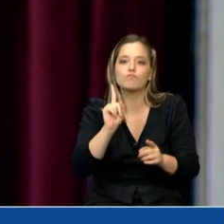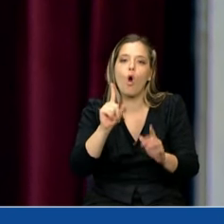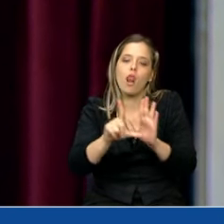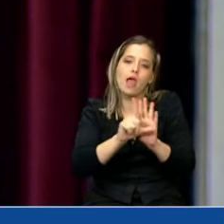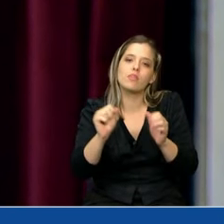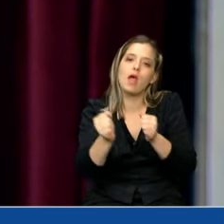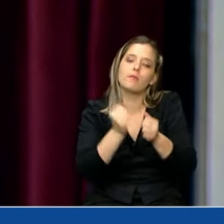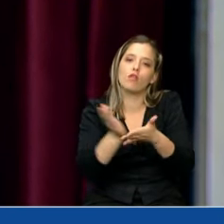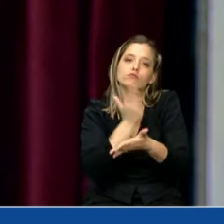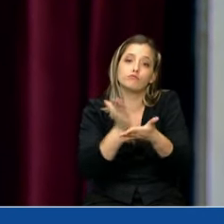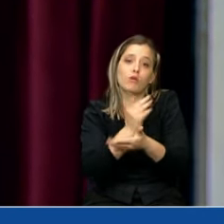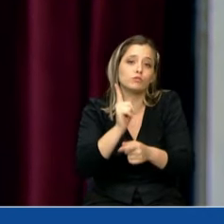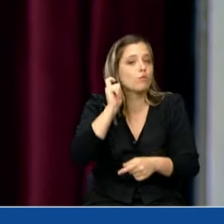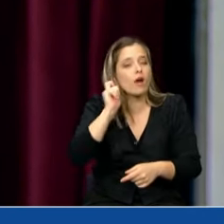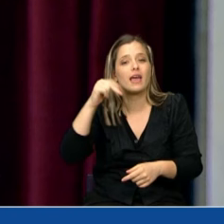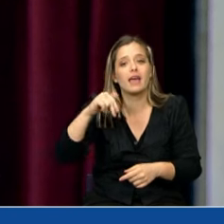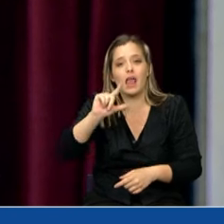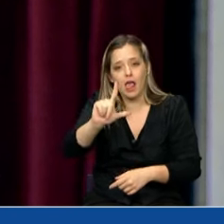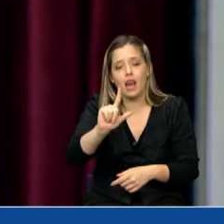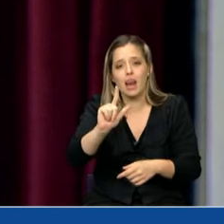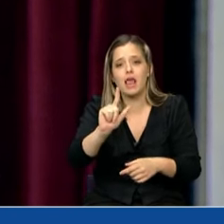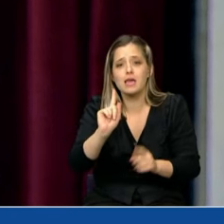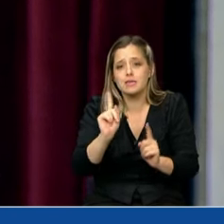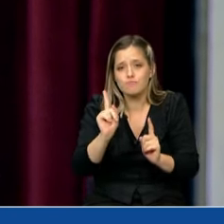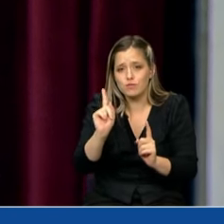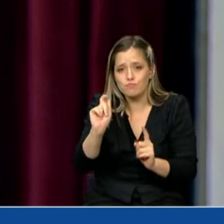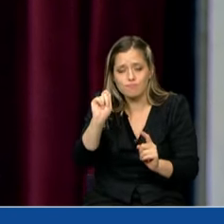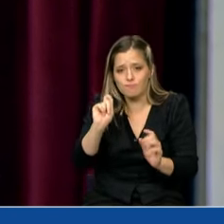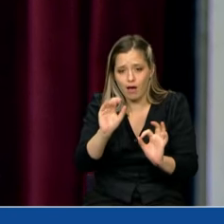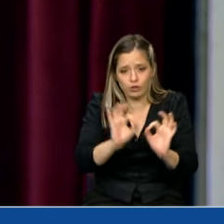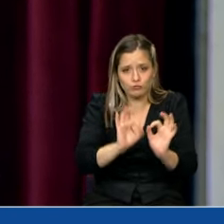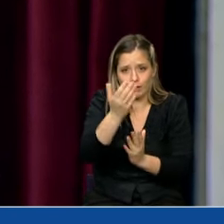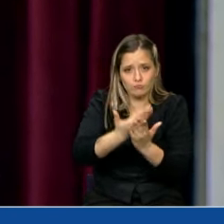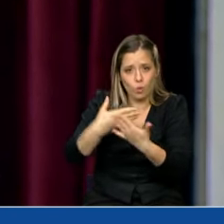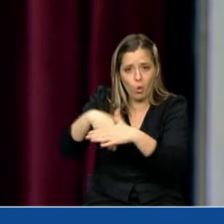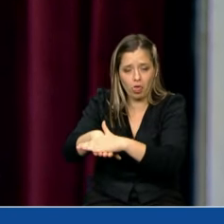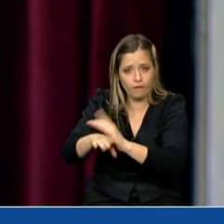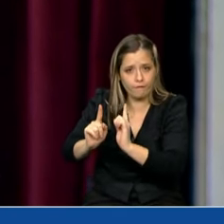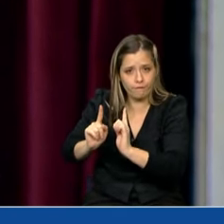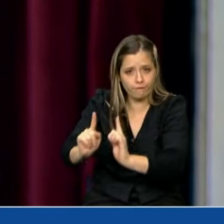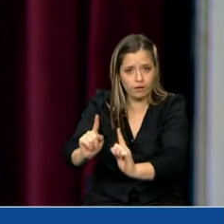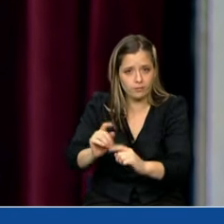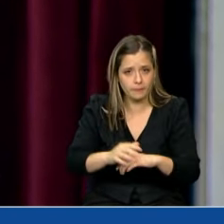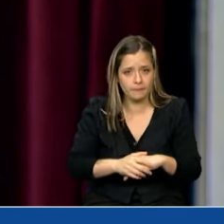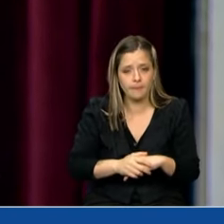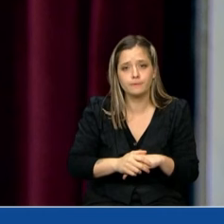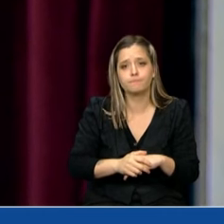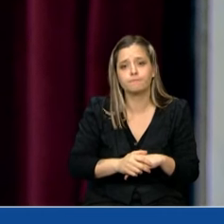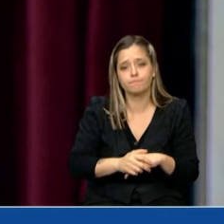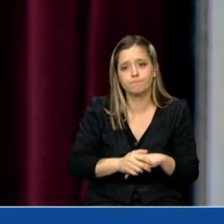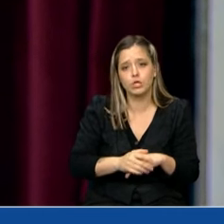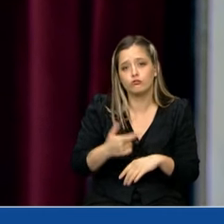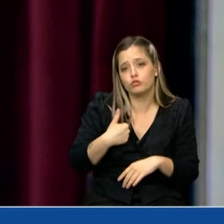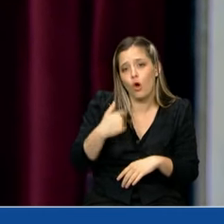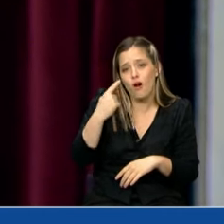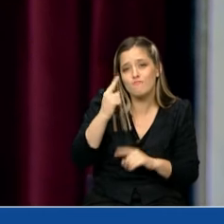está Lamentablemente durmiendo hasta esta semana yo a veces quisiera creer